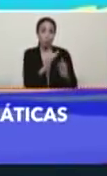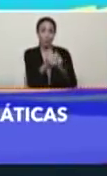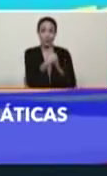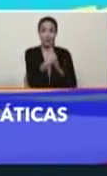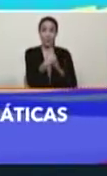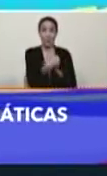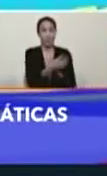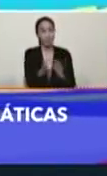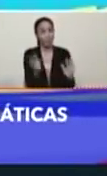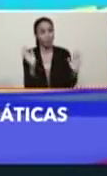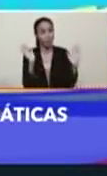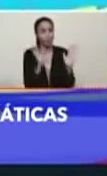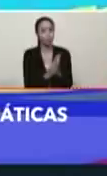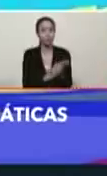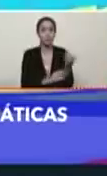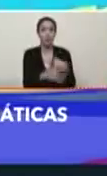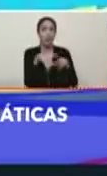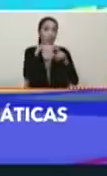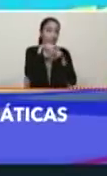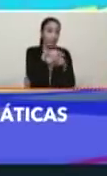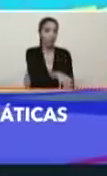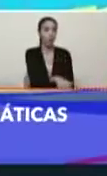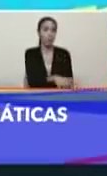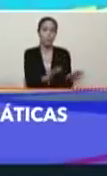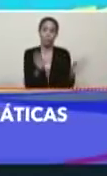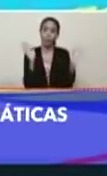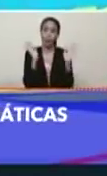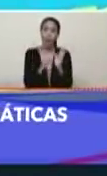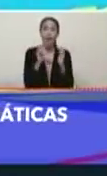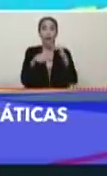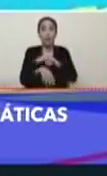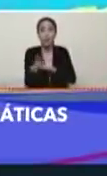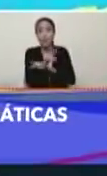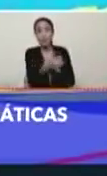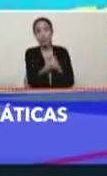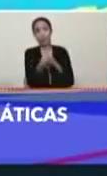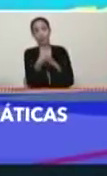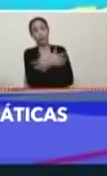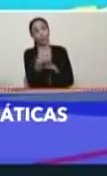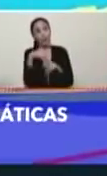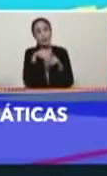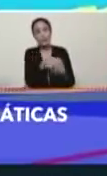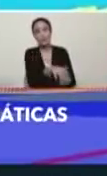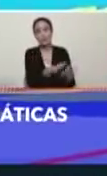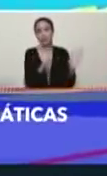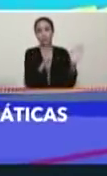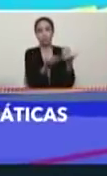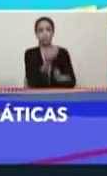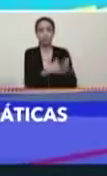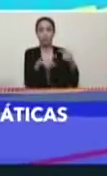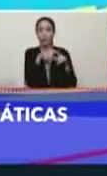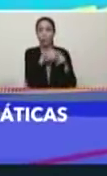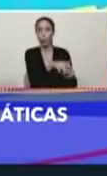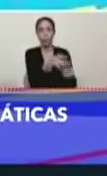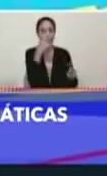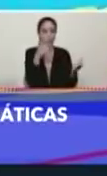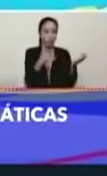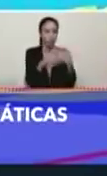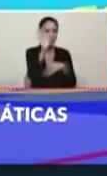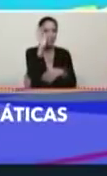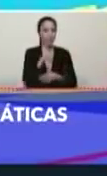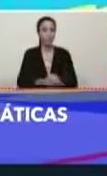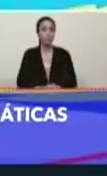Venezuela te va a hundir. Quien se mete con Venezuela se seca, y se seca por siempre, y